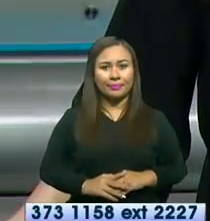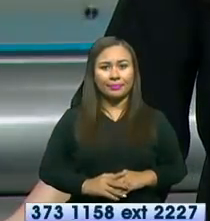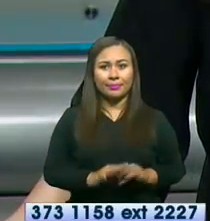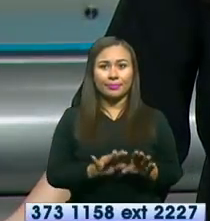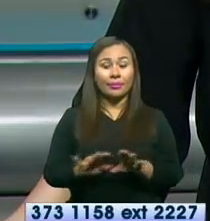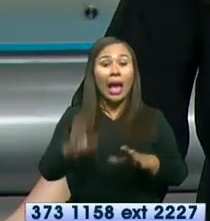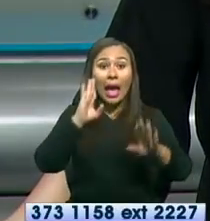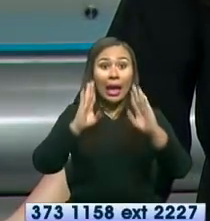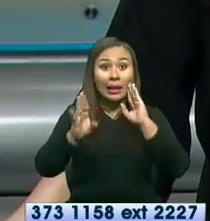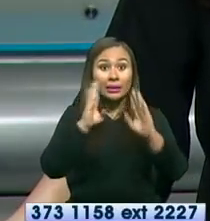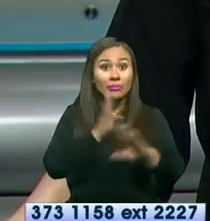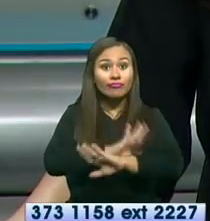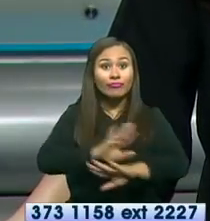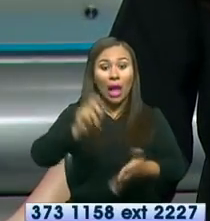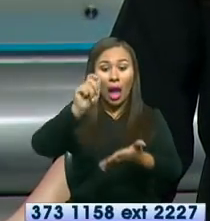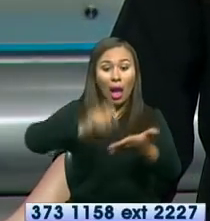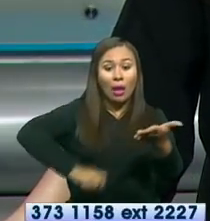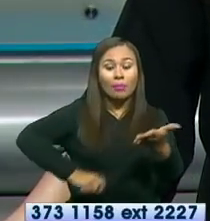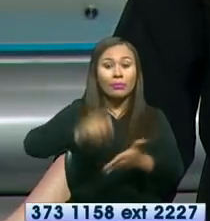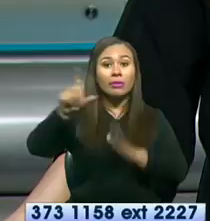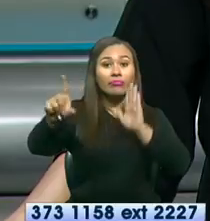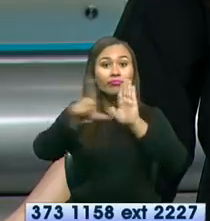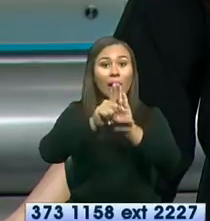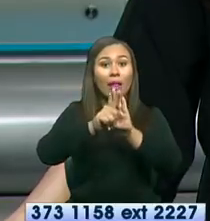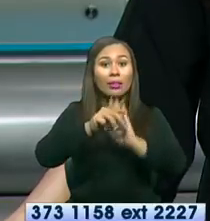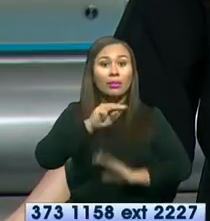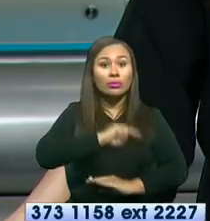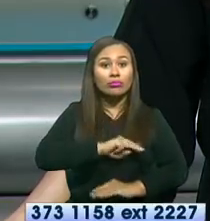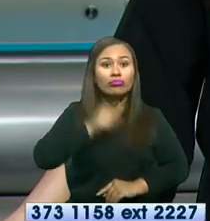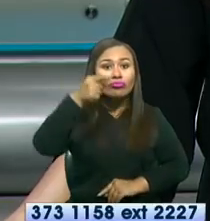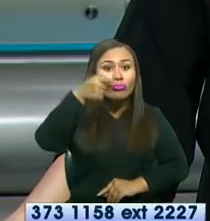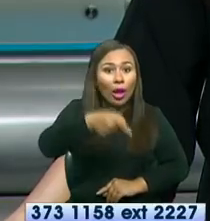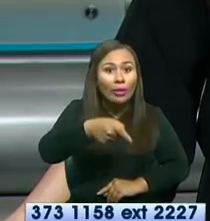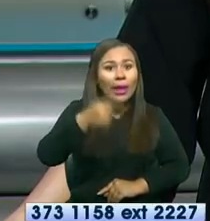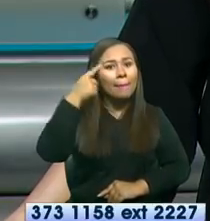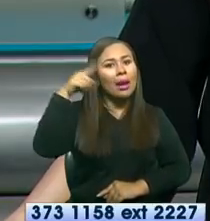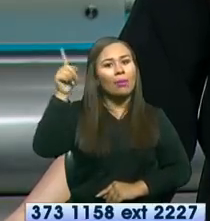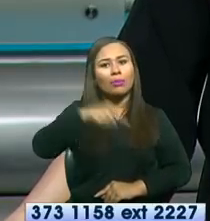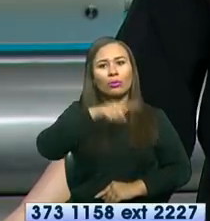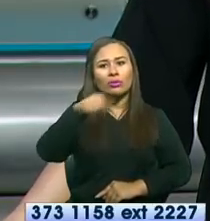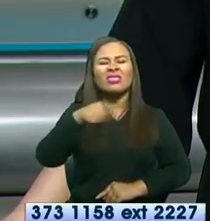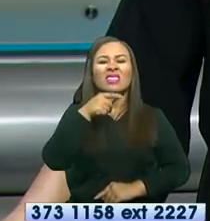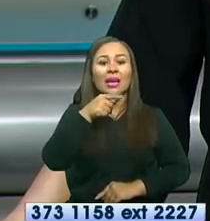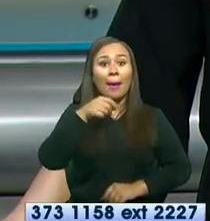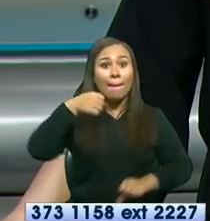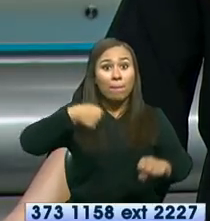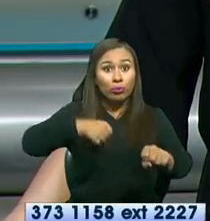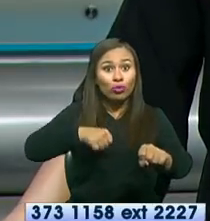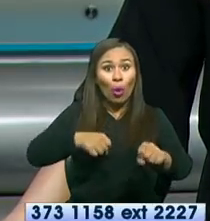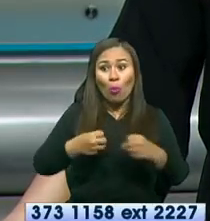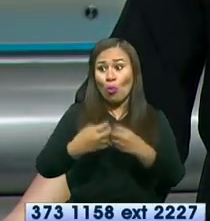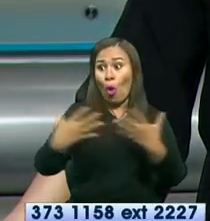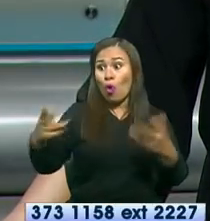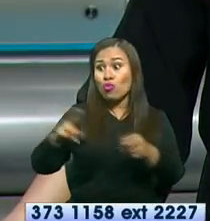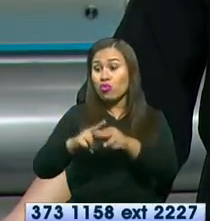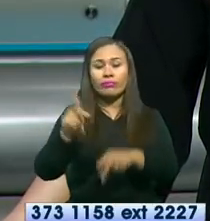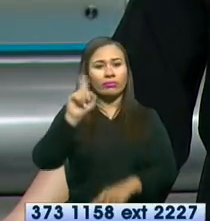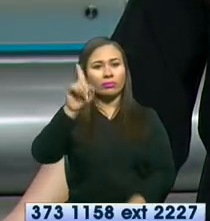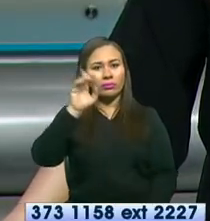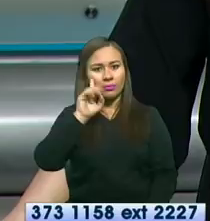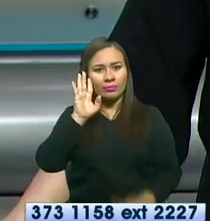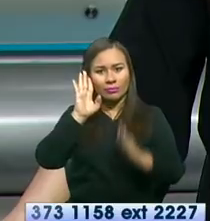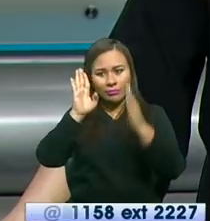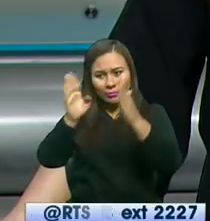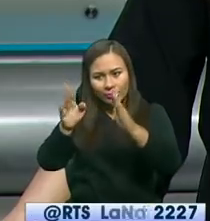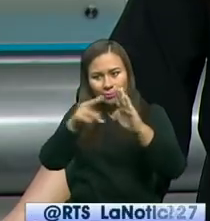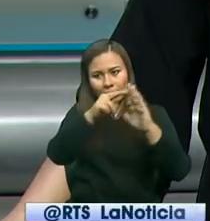Mucha atención, se aprobó la ordenanza municipal para limitar el uso de motocicletas en Guayaquil. La autoridad de tránsito municipal determinará